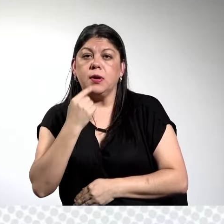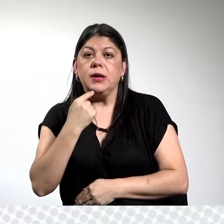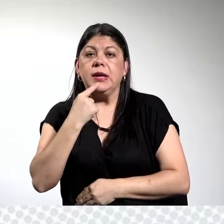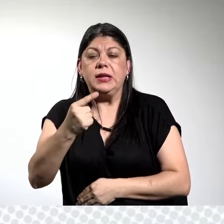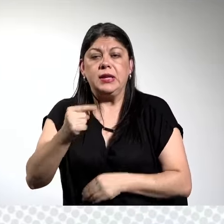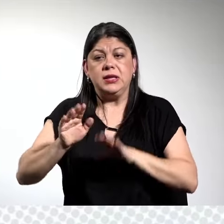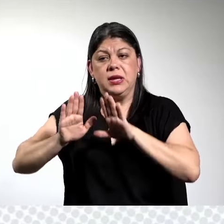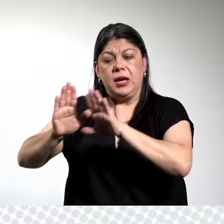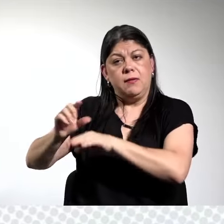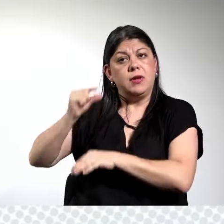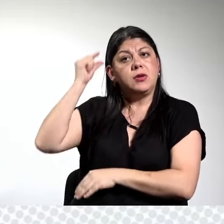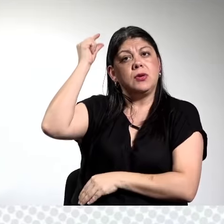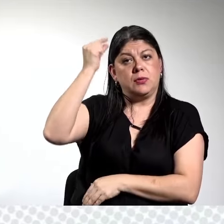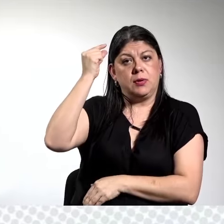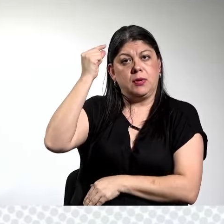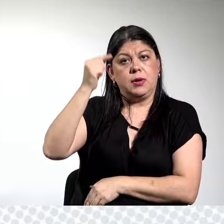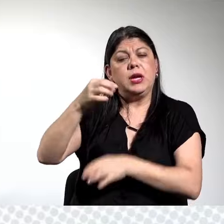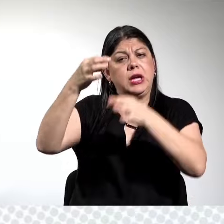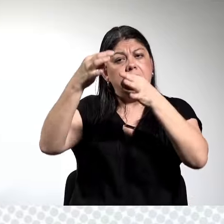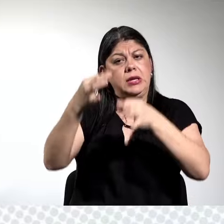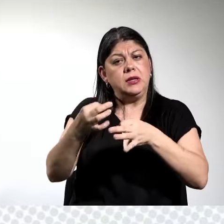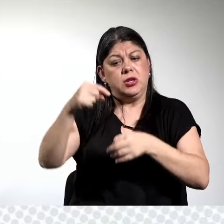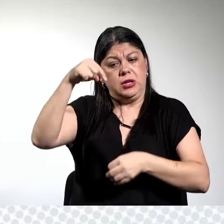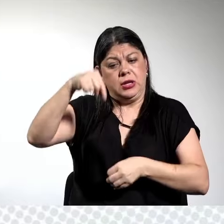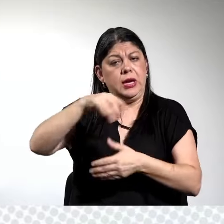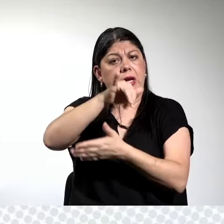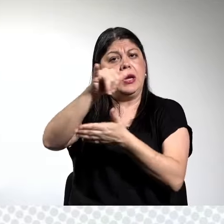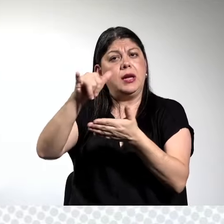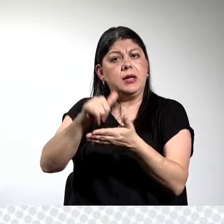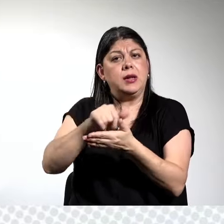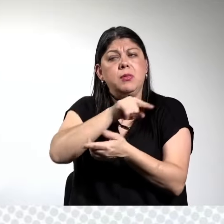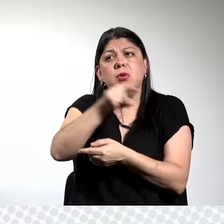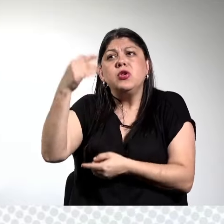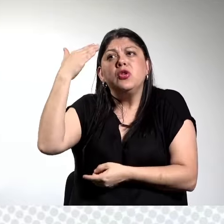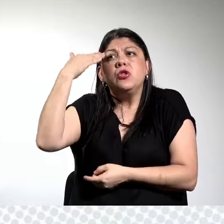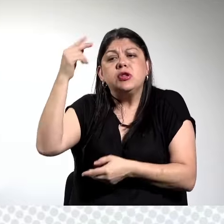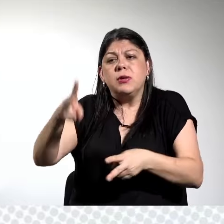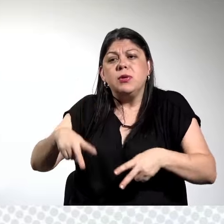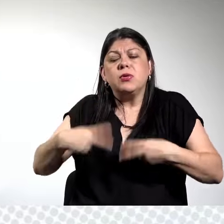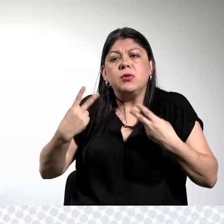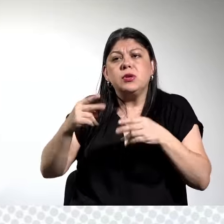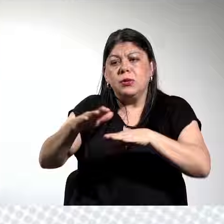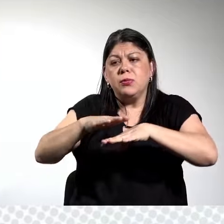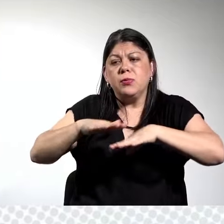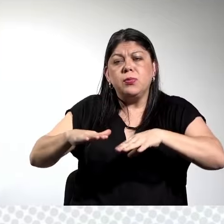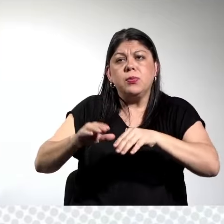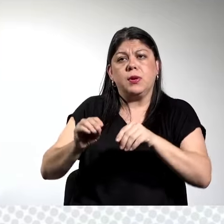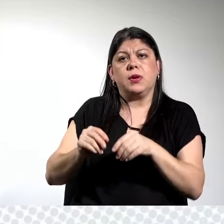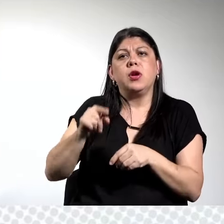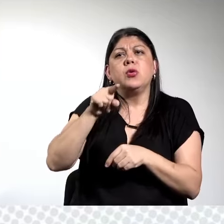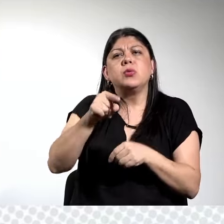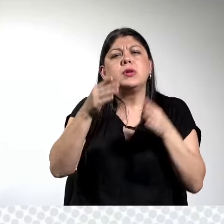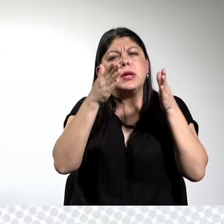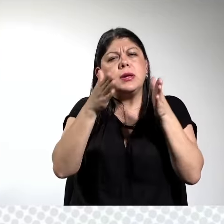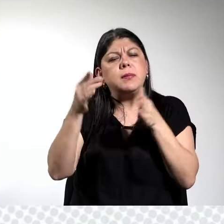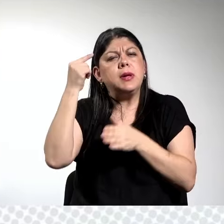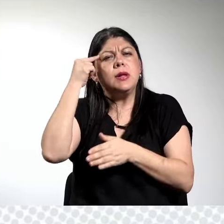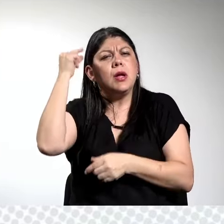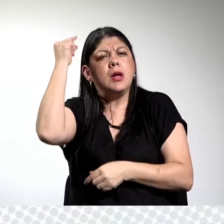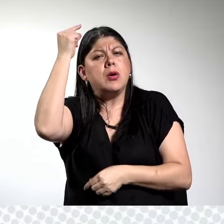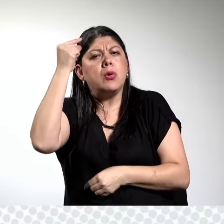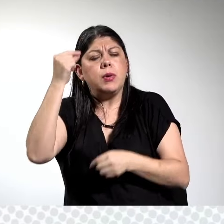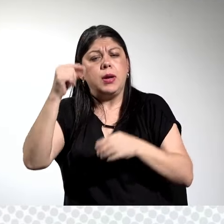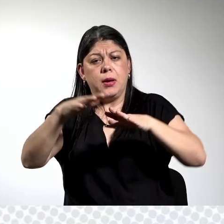señalan abandono estatal y decisiones tomadas desde San José sin conocer la realidad territorial. ¿Cómo piensa usted gobernar